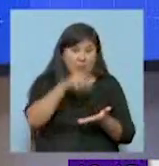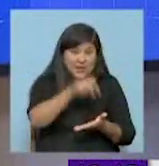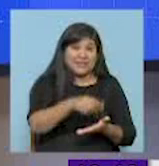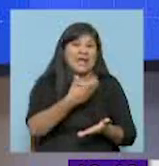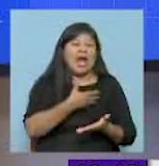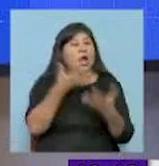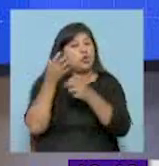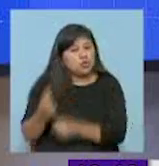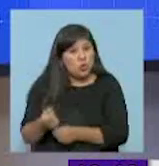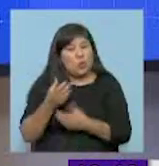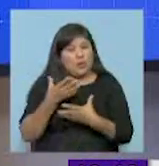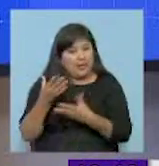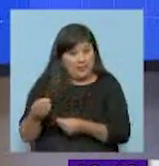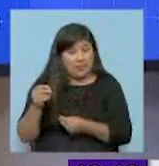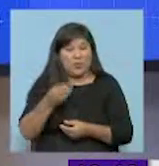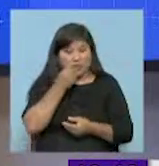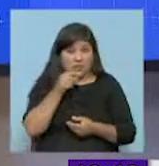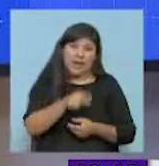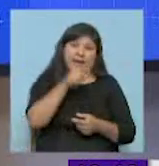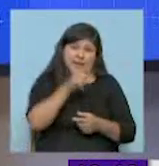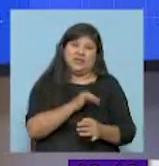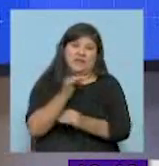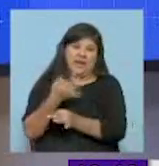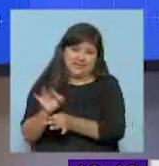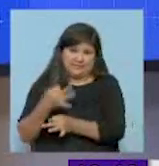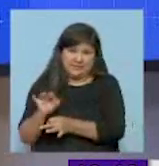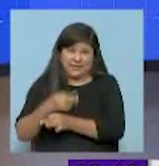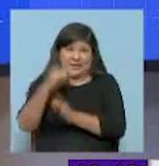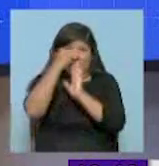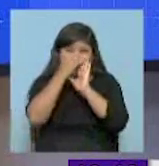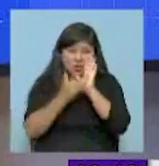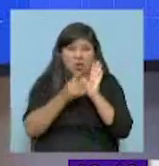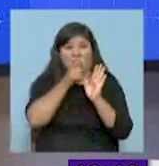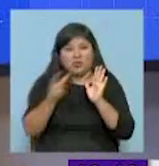consumidor que le van a dar a conocer todos estos datos y las recomendaciones que hay que tener en cuenta.